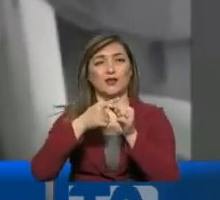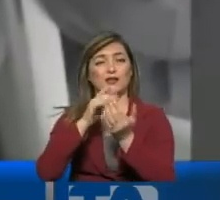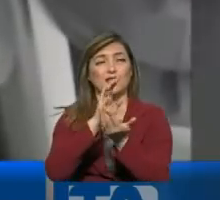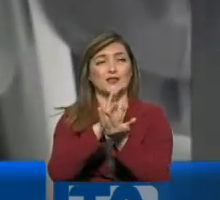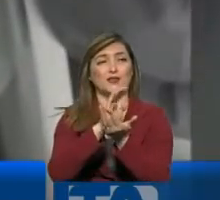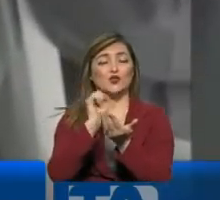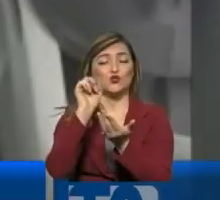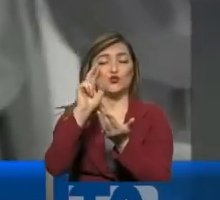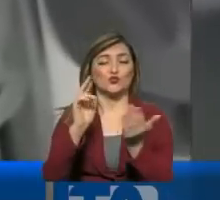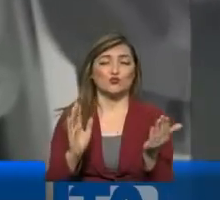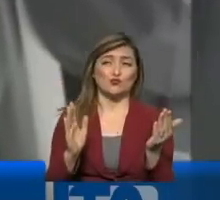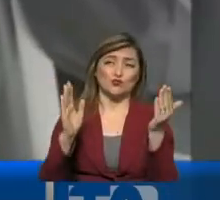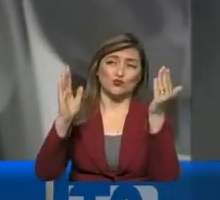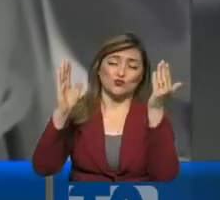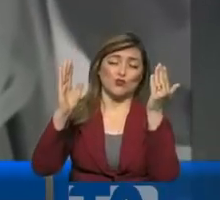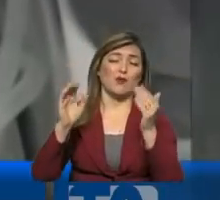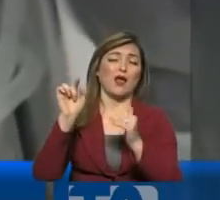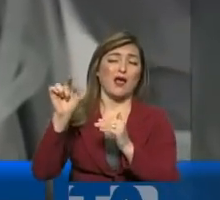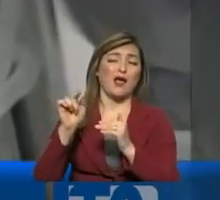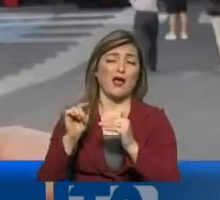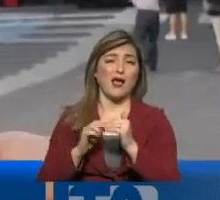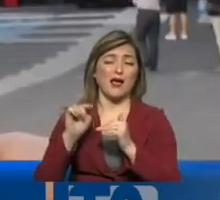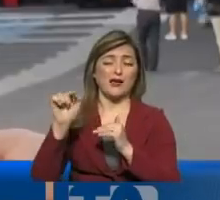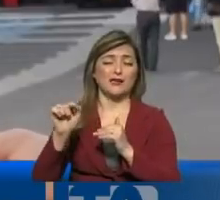su situación cada día es más complicada.